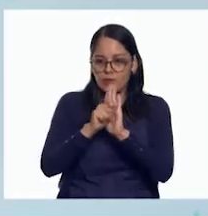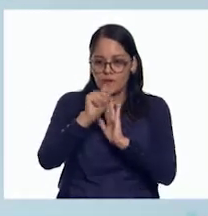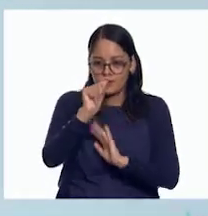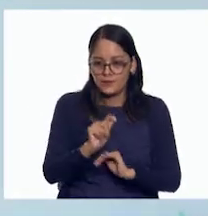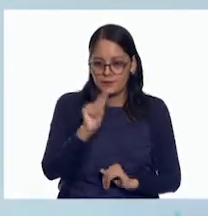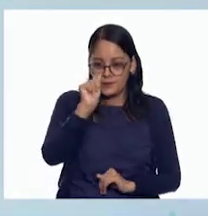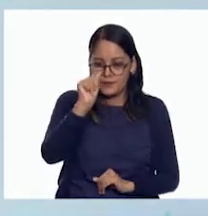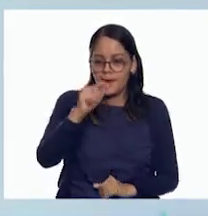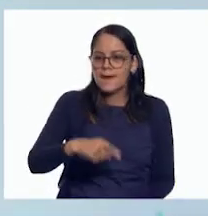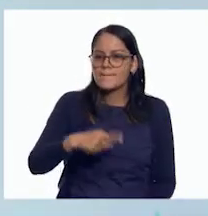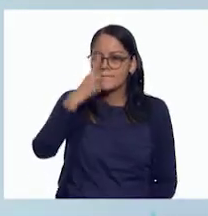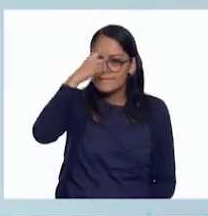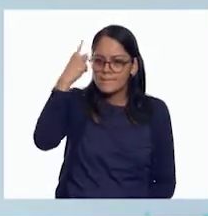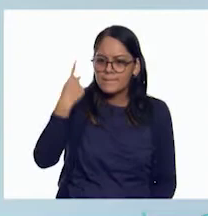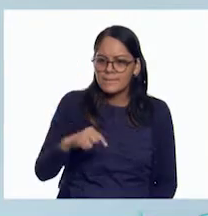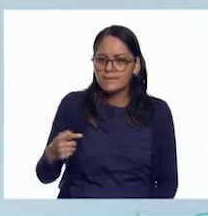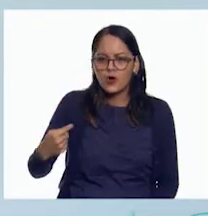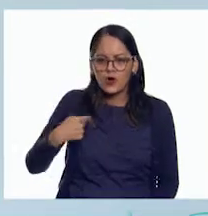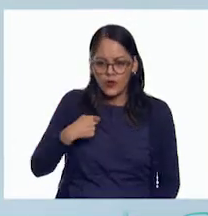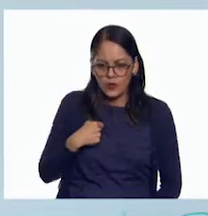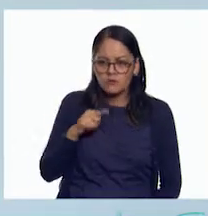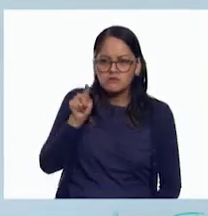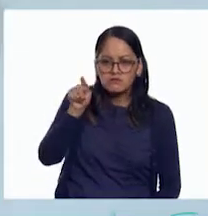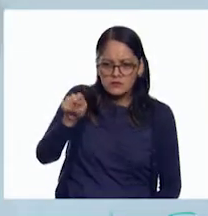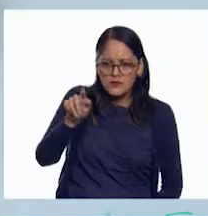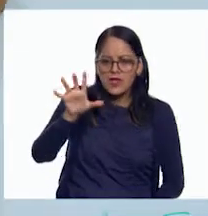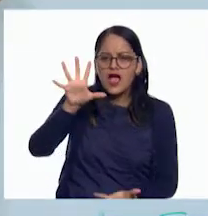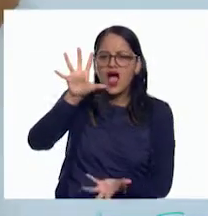para comerte